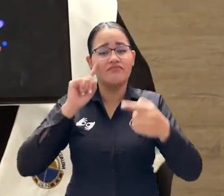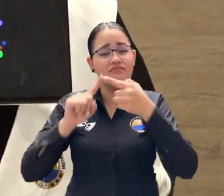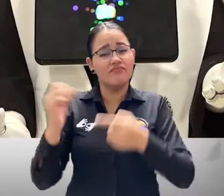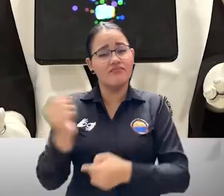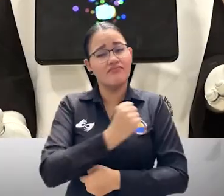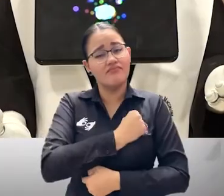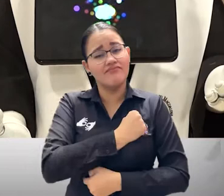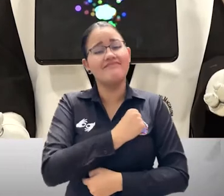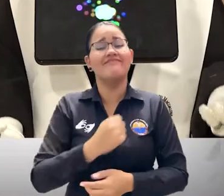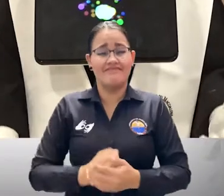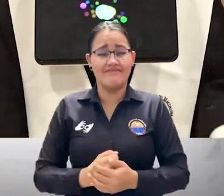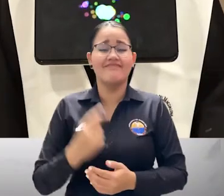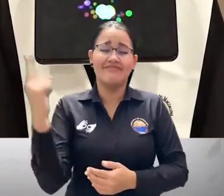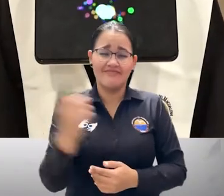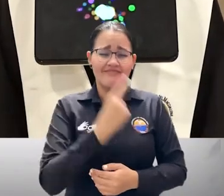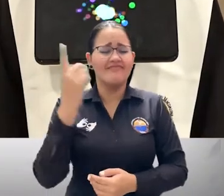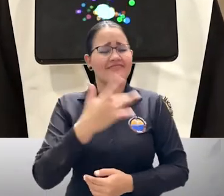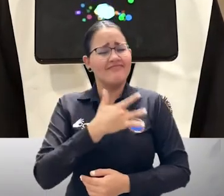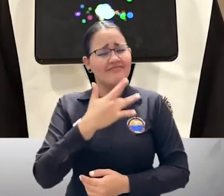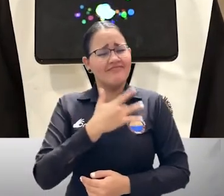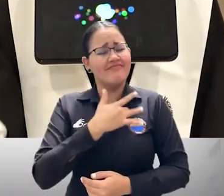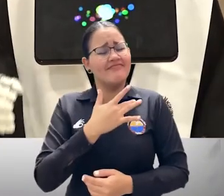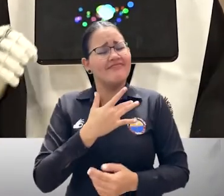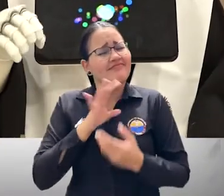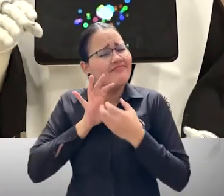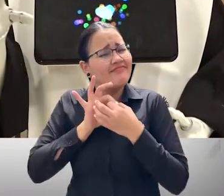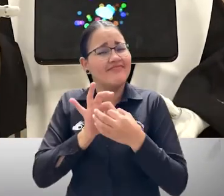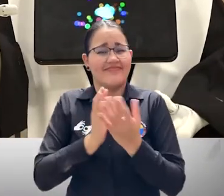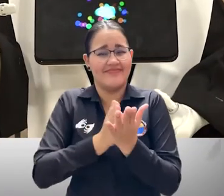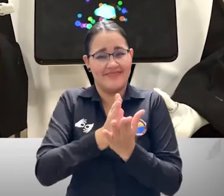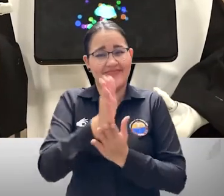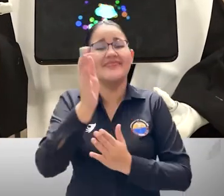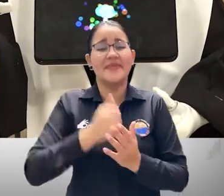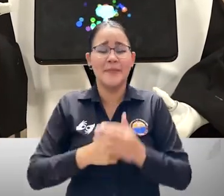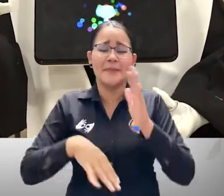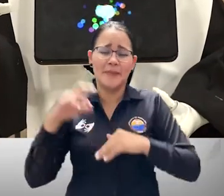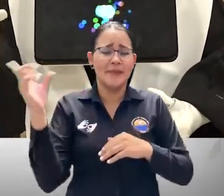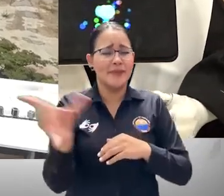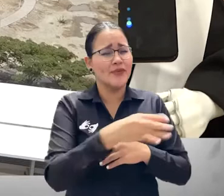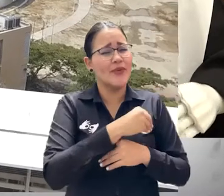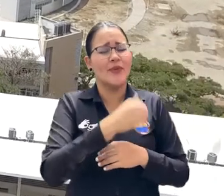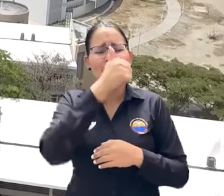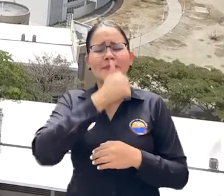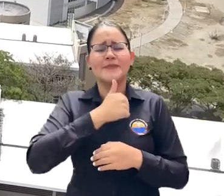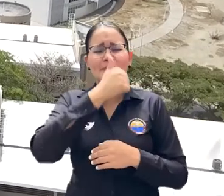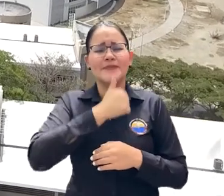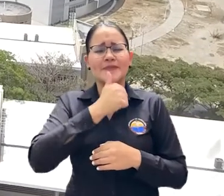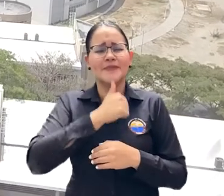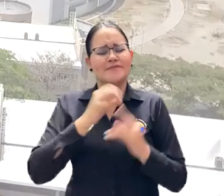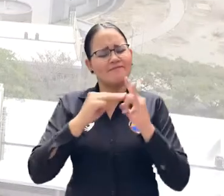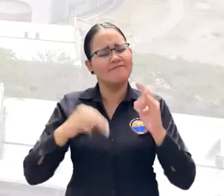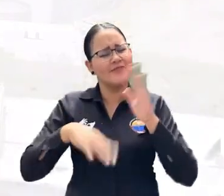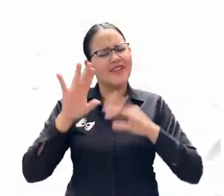graduados. Es ejemplo de resiliencia y esfuerzo para siempre brindar lo mejor a su comunidad universitaria. Más